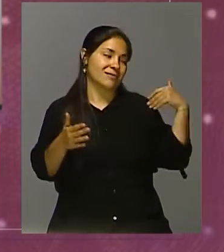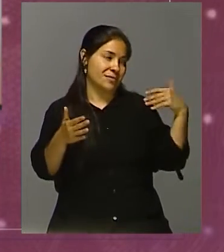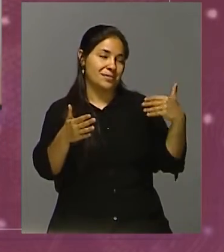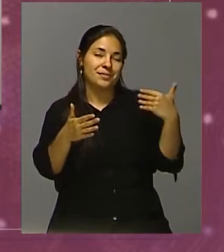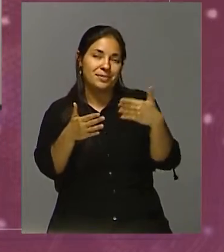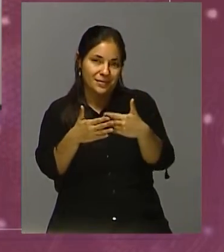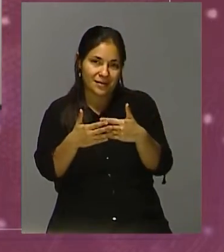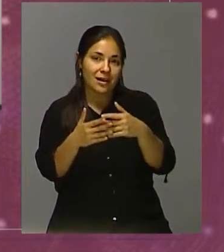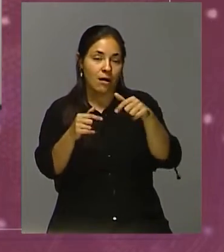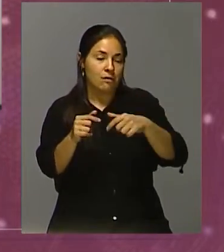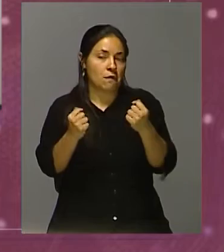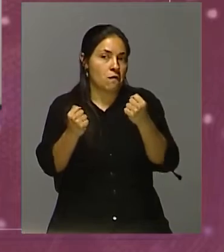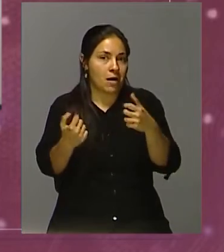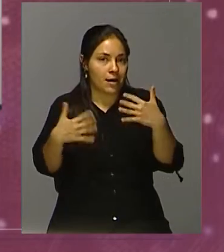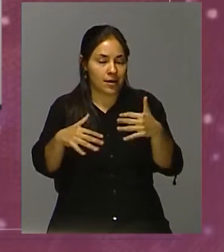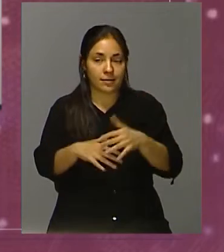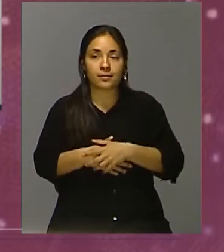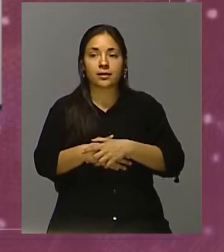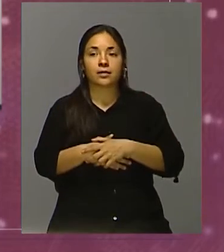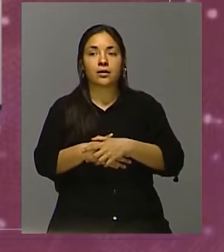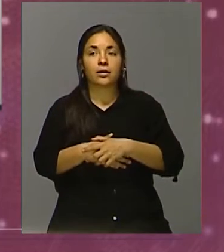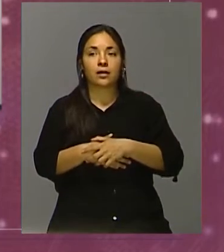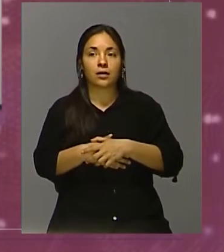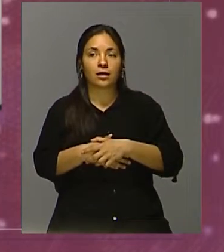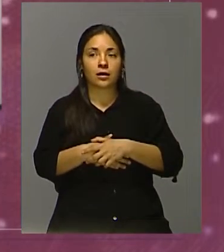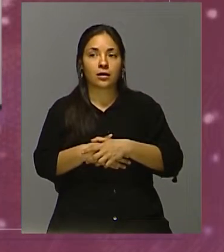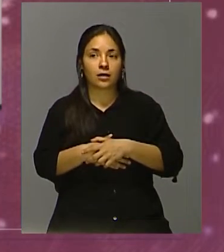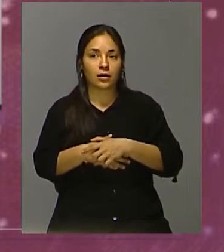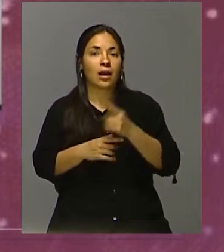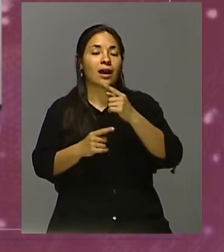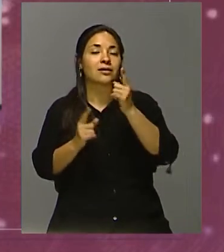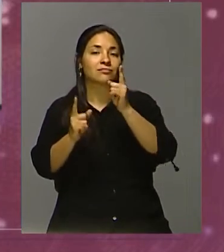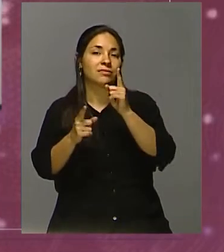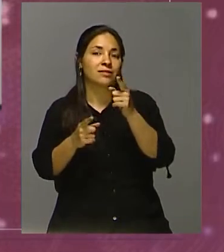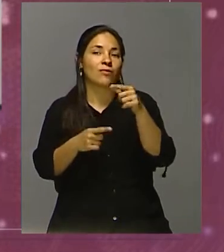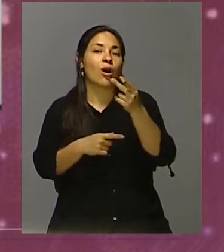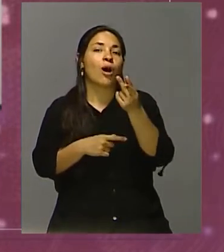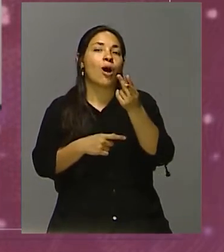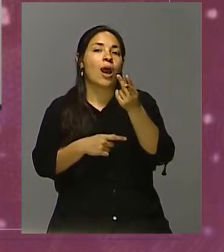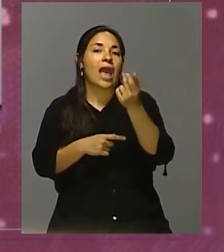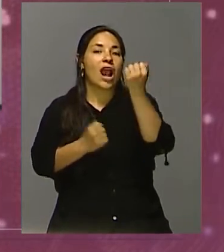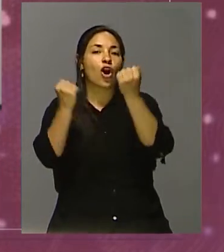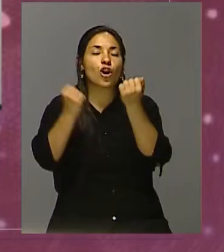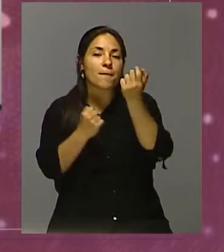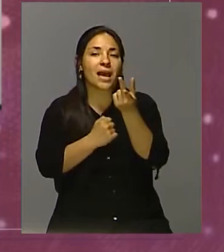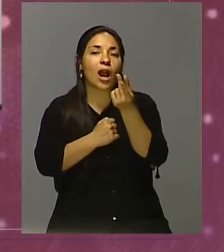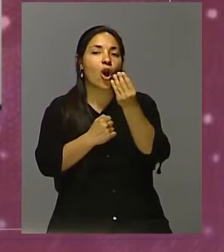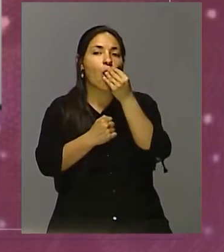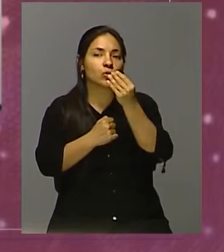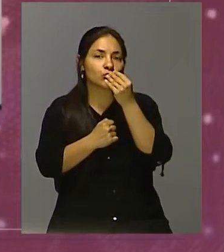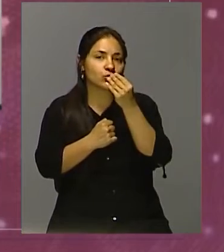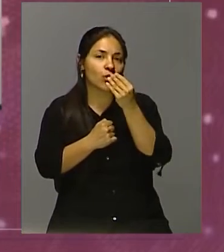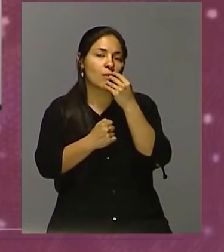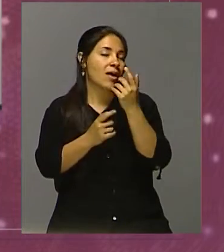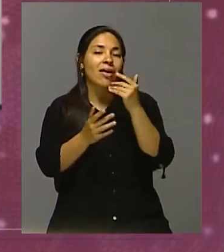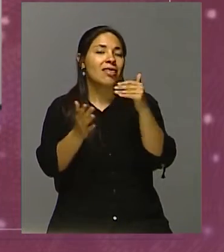cada vez con más intensidad, es una variable no solamente económica de la macro. El consumo es un factor determinante en la vida